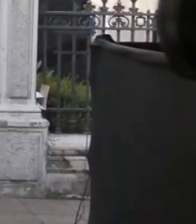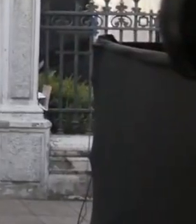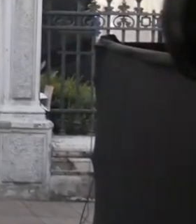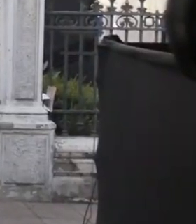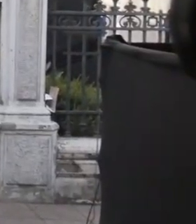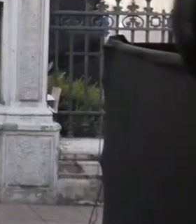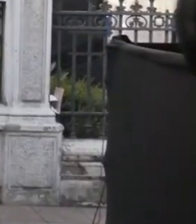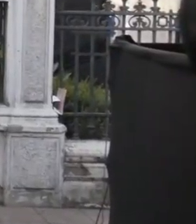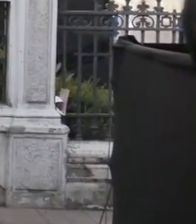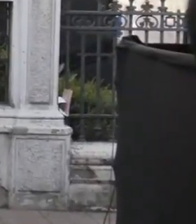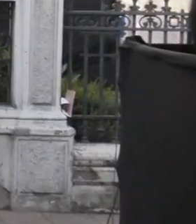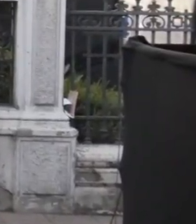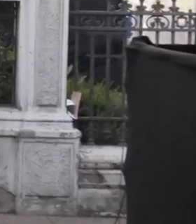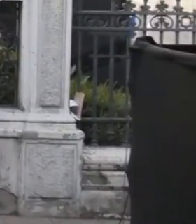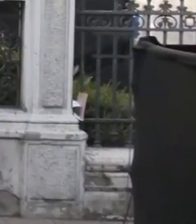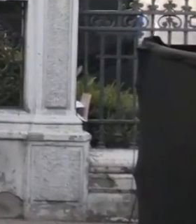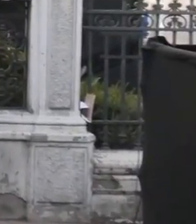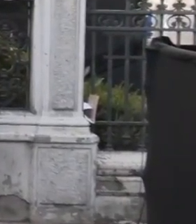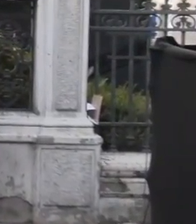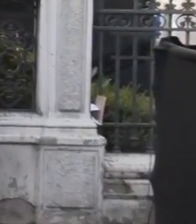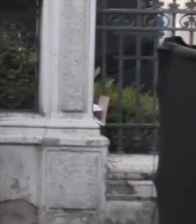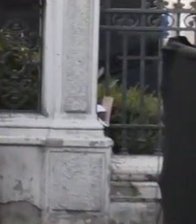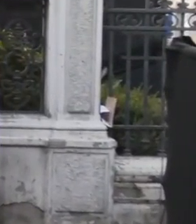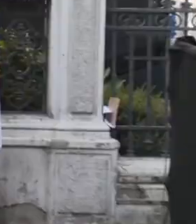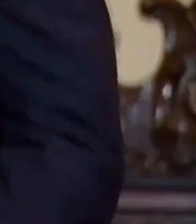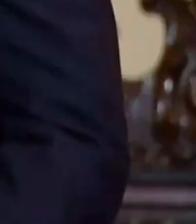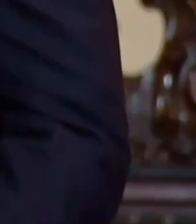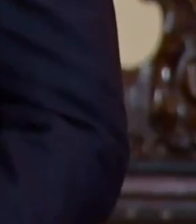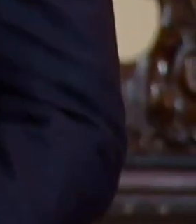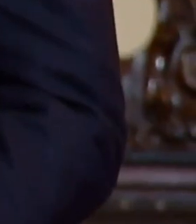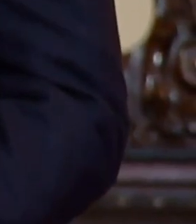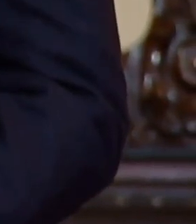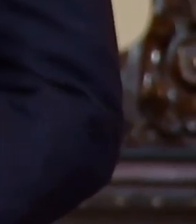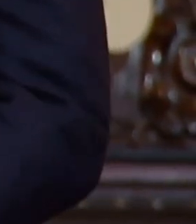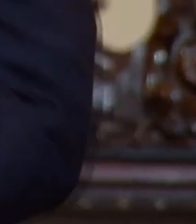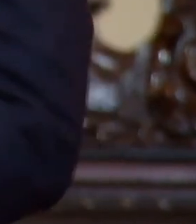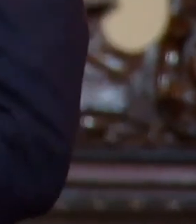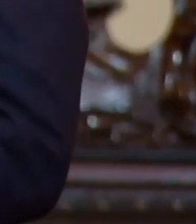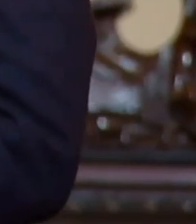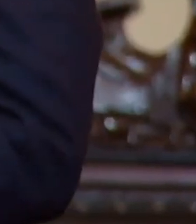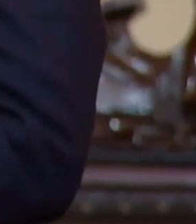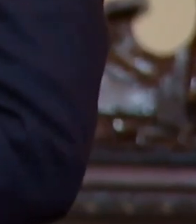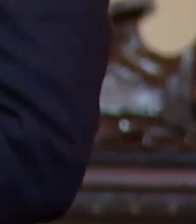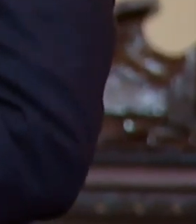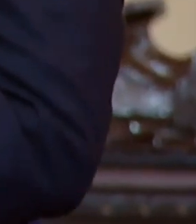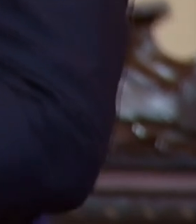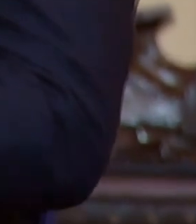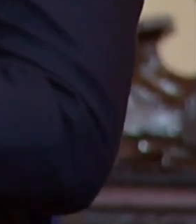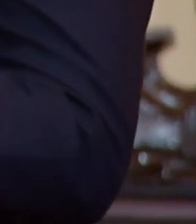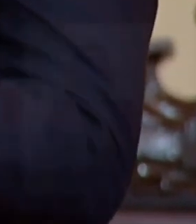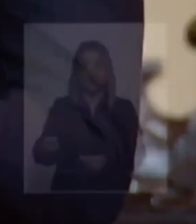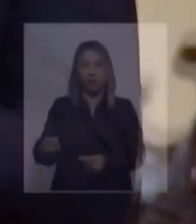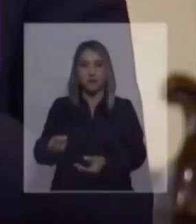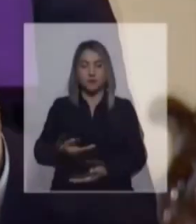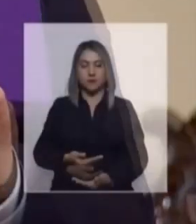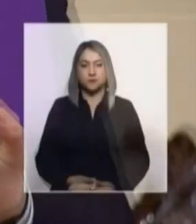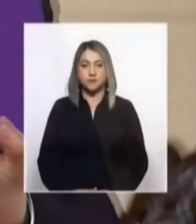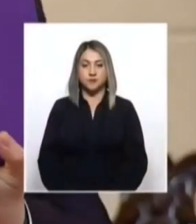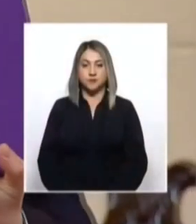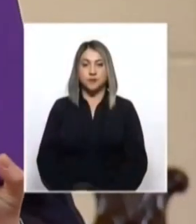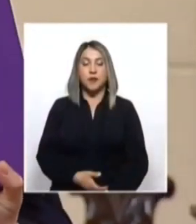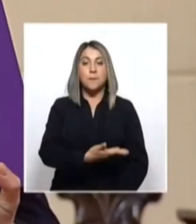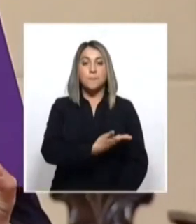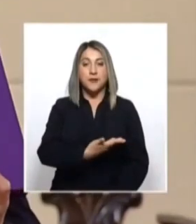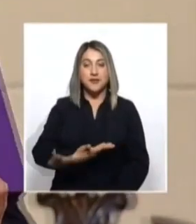académico del departamento de sociología de la Universidad de chile la principal causa de que el país esté tardando más de la cuenta en resolver el problema constitucional